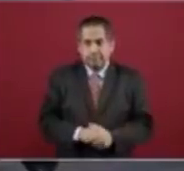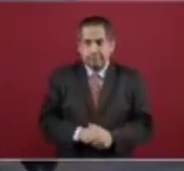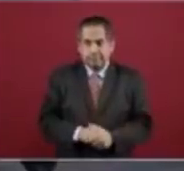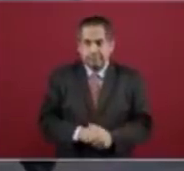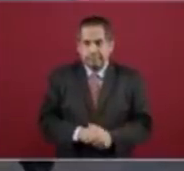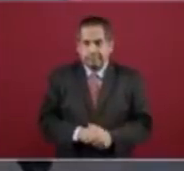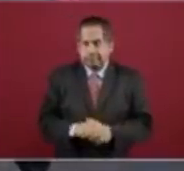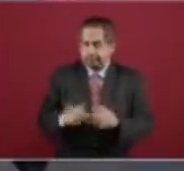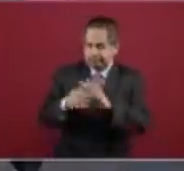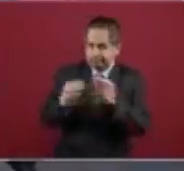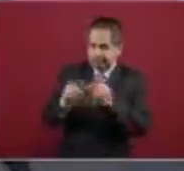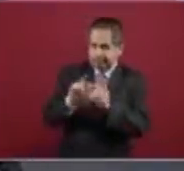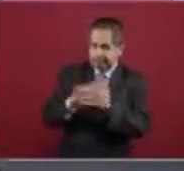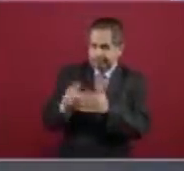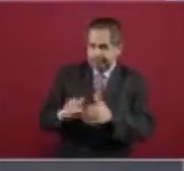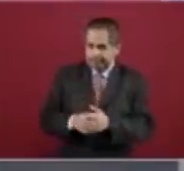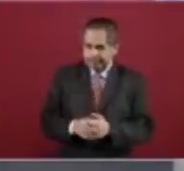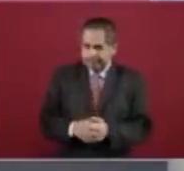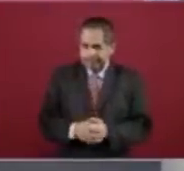Más o menos es ahí.